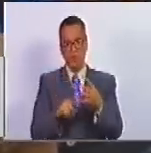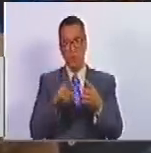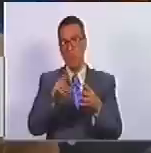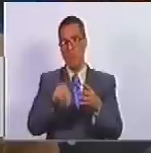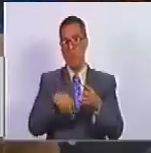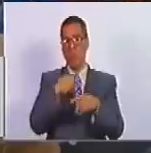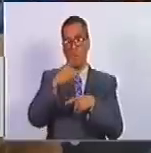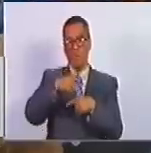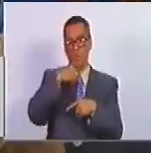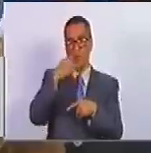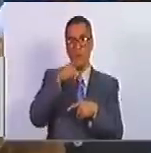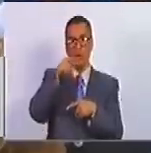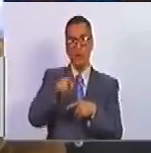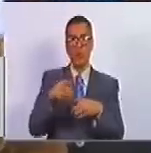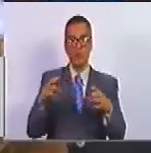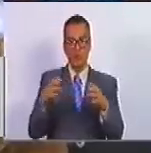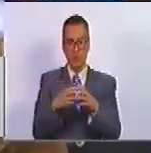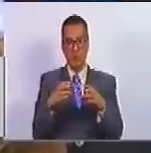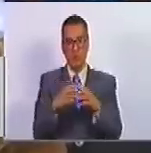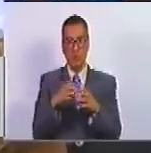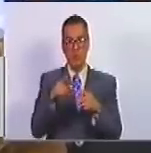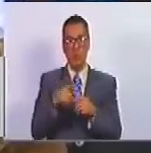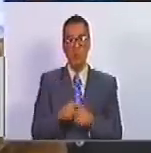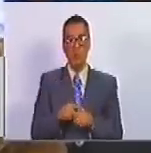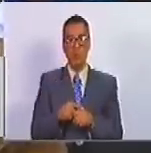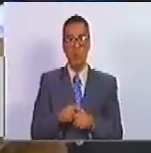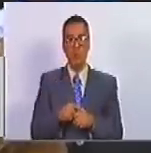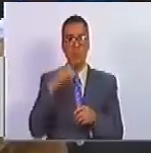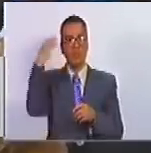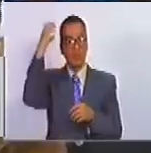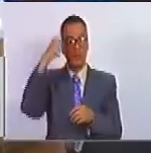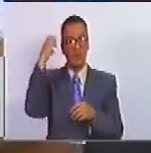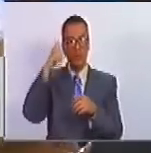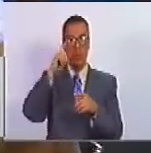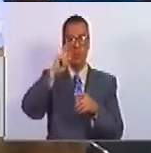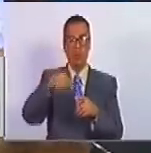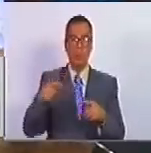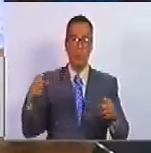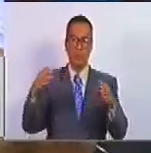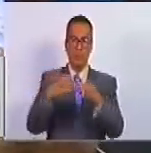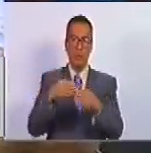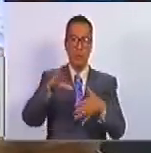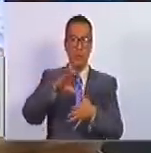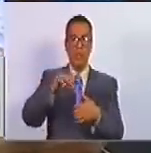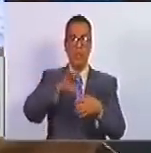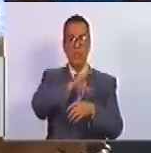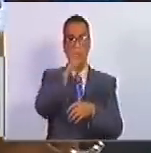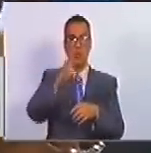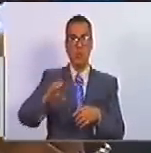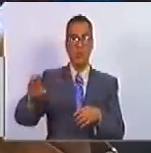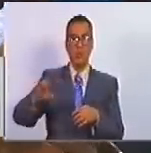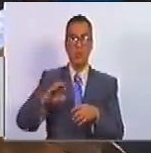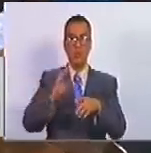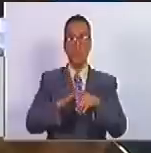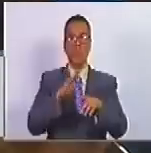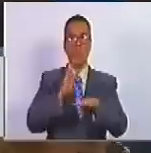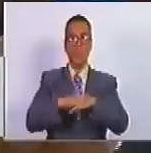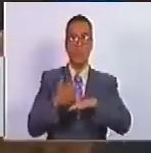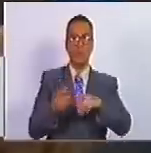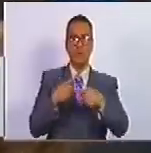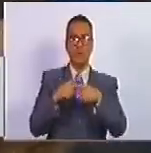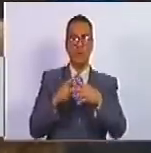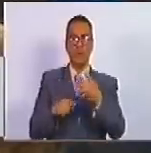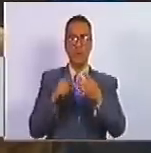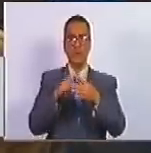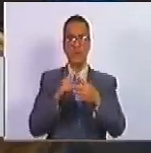condiciones políticas para este encuentro entre Europa y América Latina y el Caribe por distintas